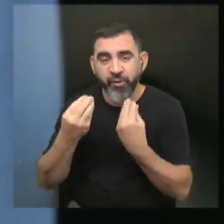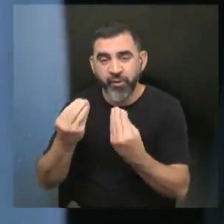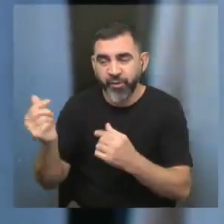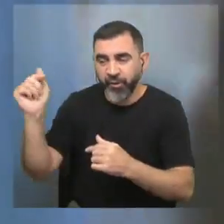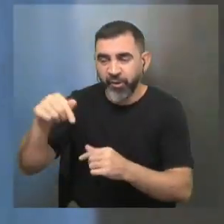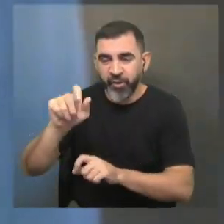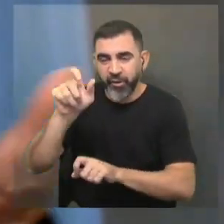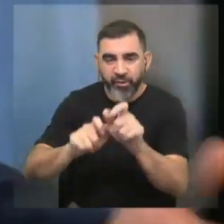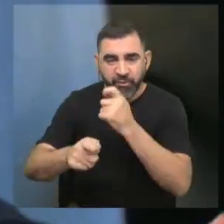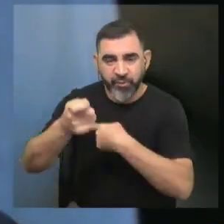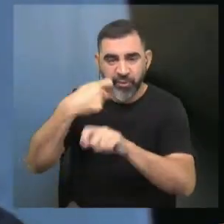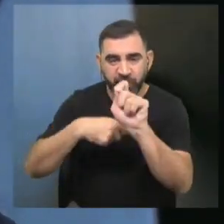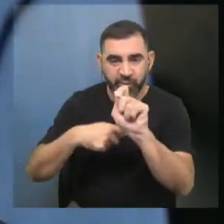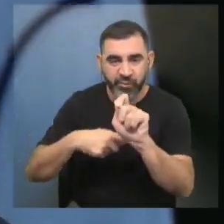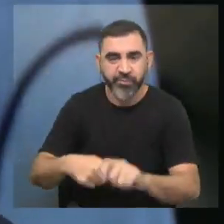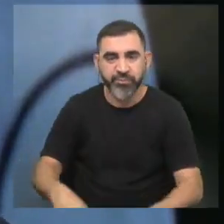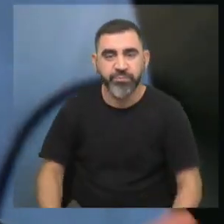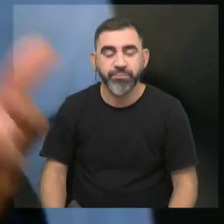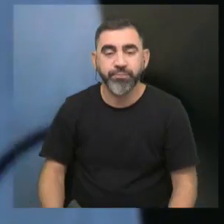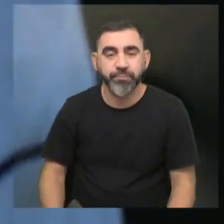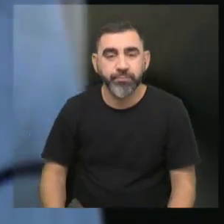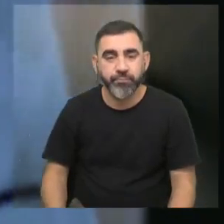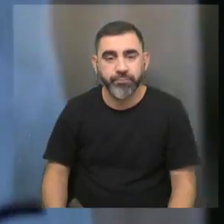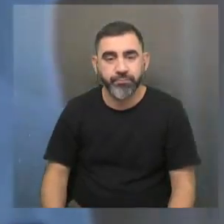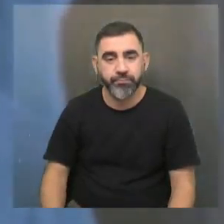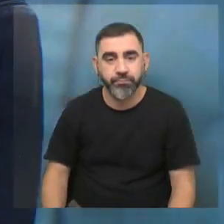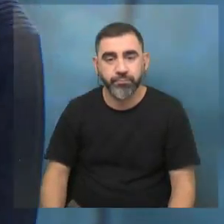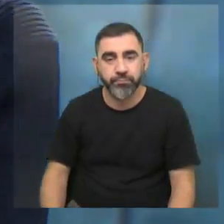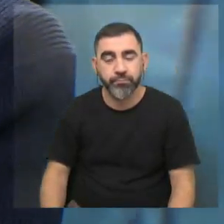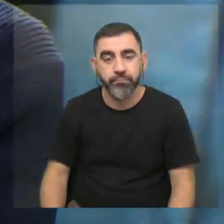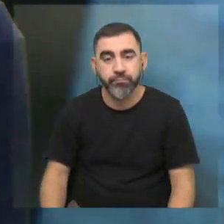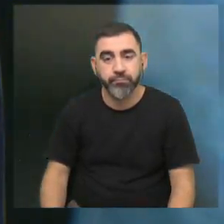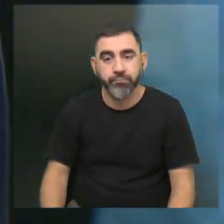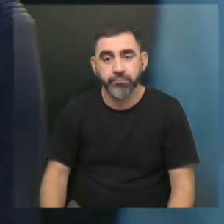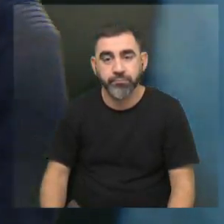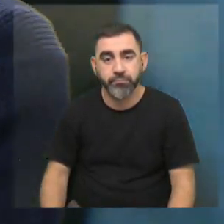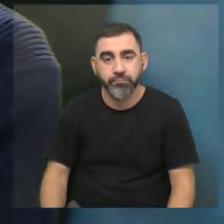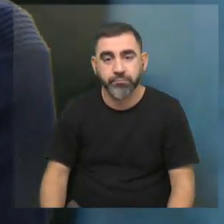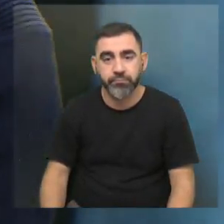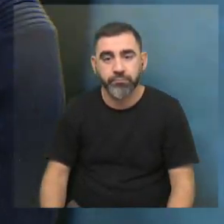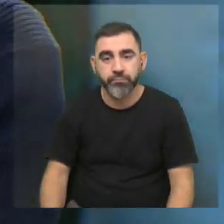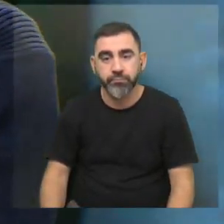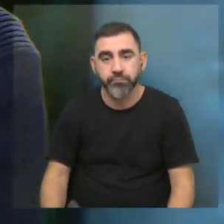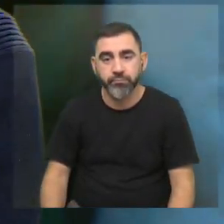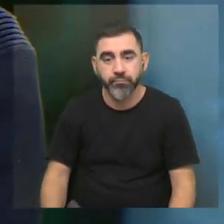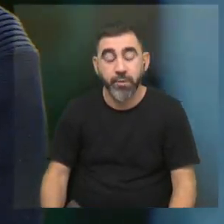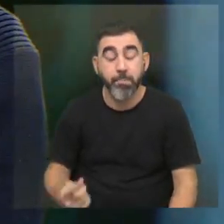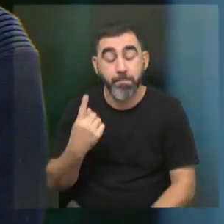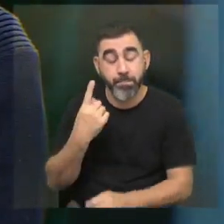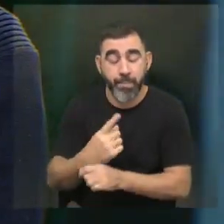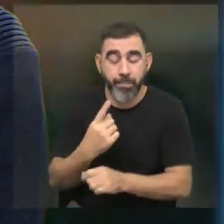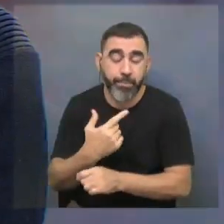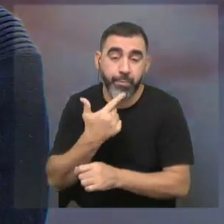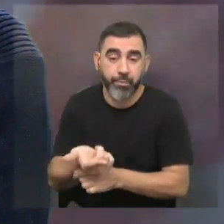de la cantidad de cianobacterias que hay en el agua. Formas de cianobacterias hay muchas, bueno, hay 3